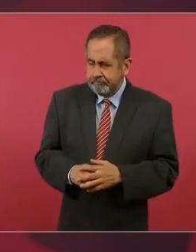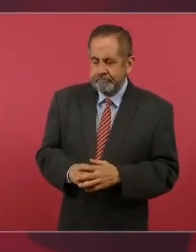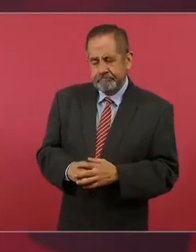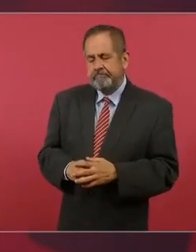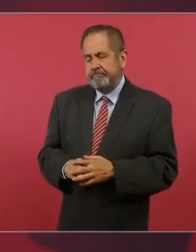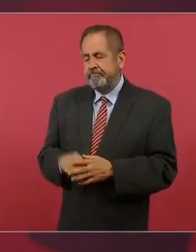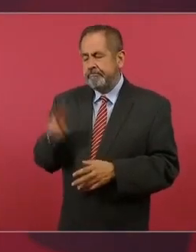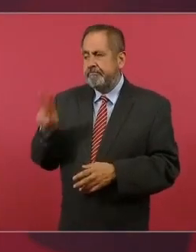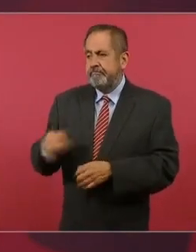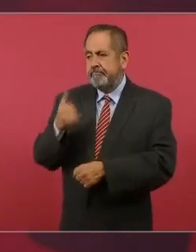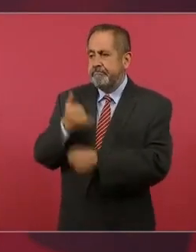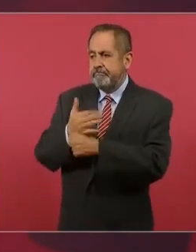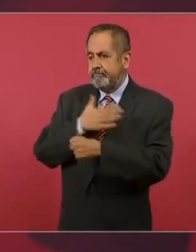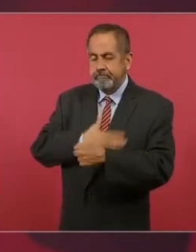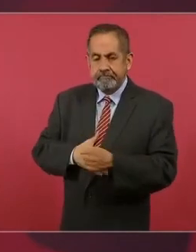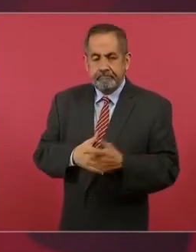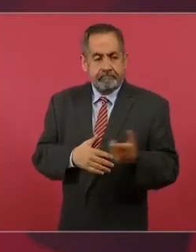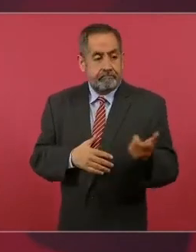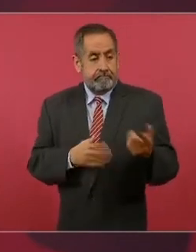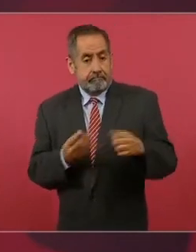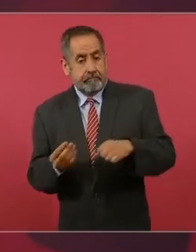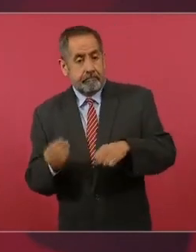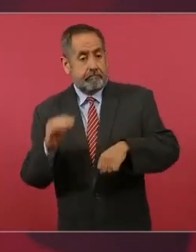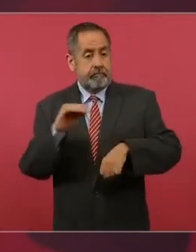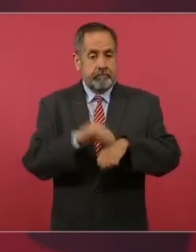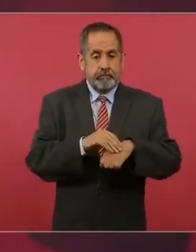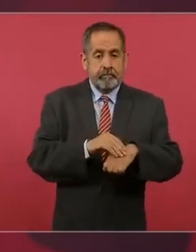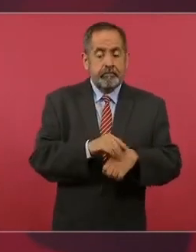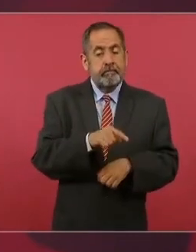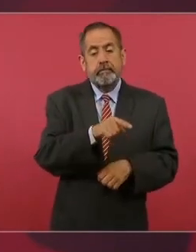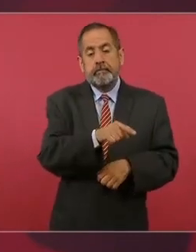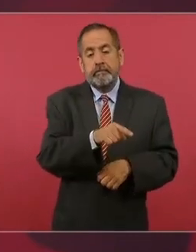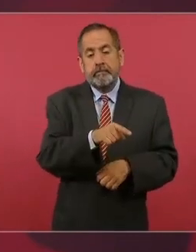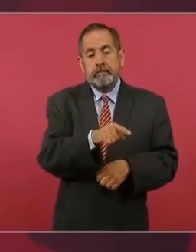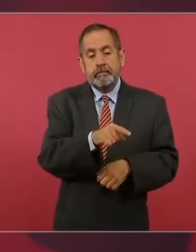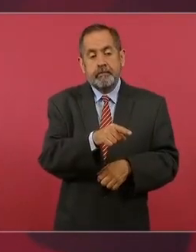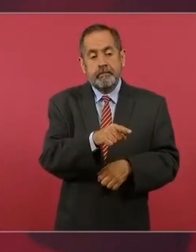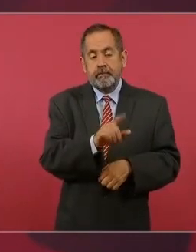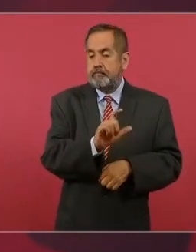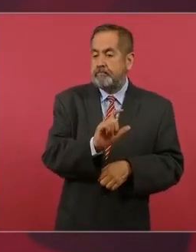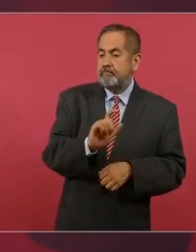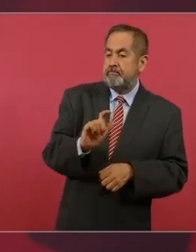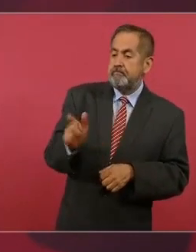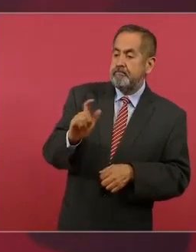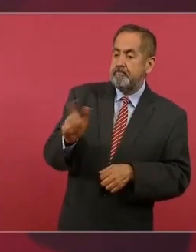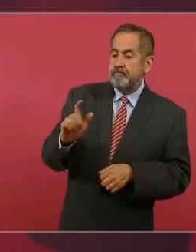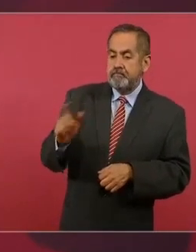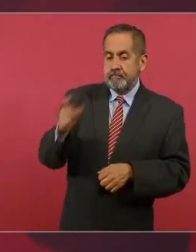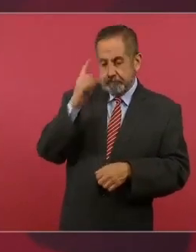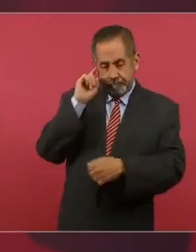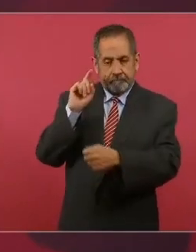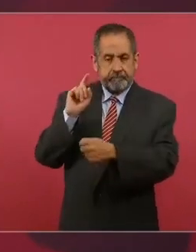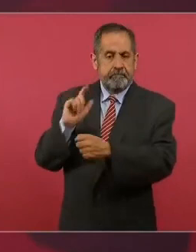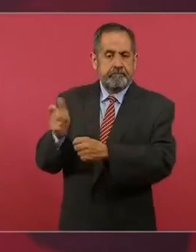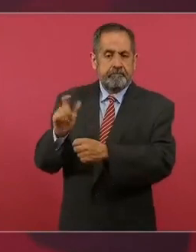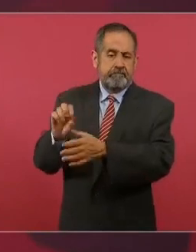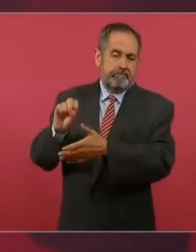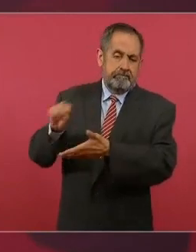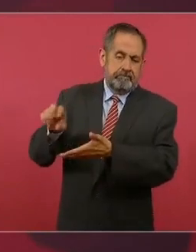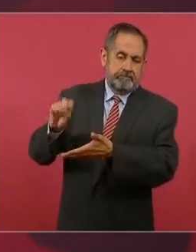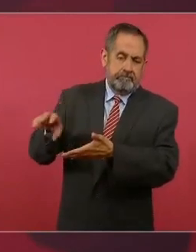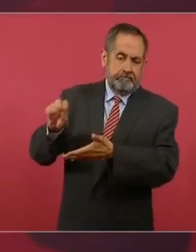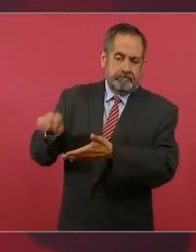injusticia, incrementar su pago de cuotas para que el